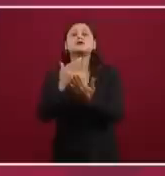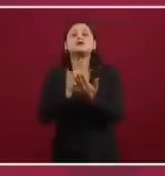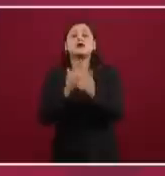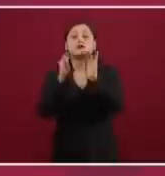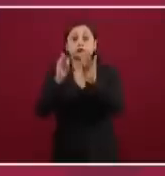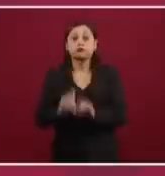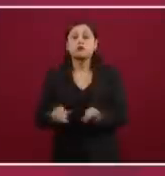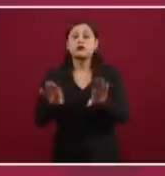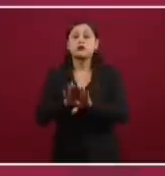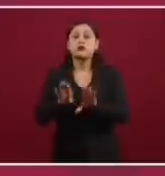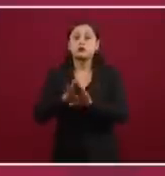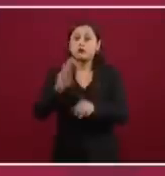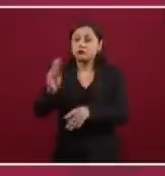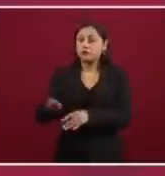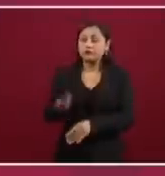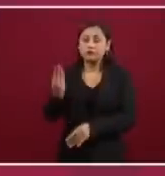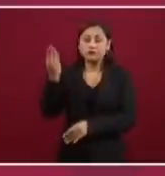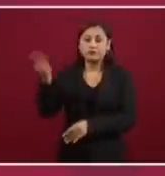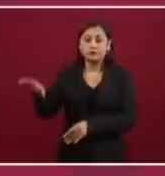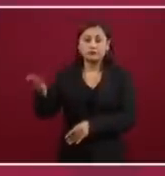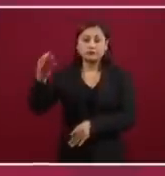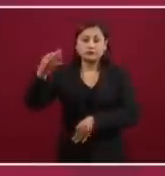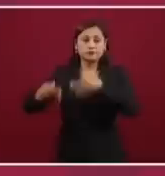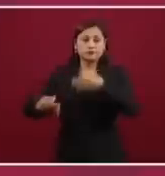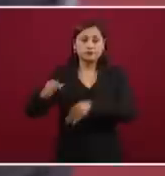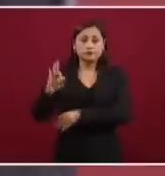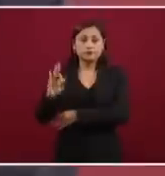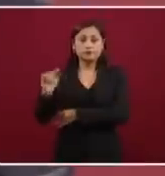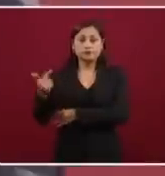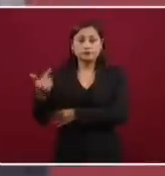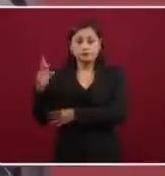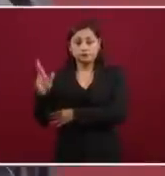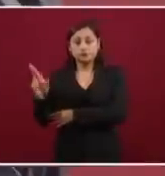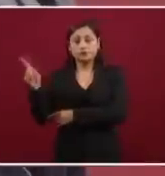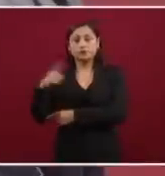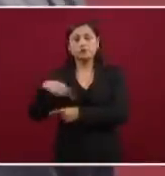presentarlo a la Fiscalía, al Poder Legislativo